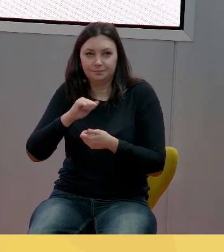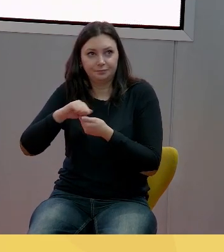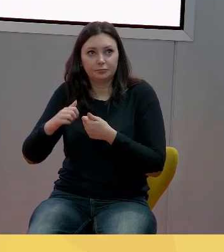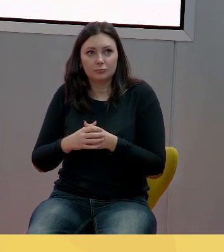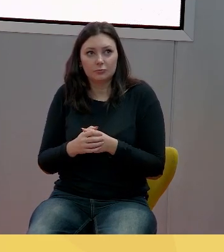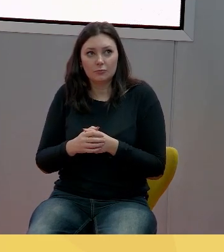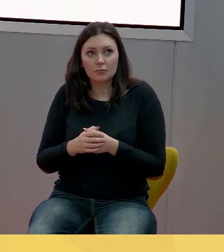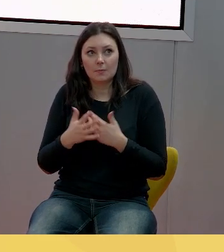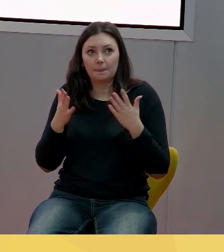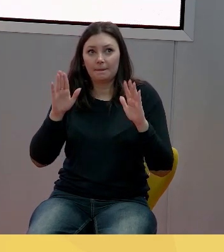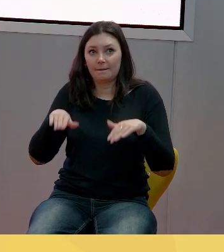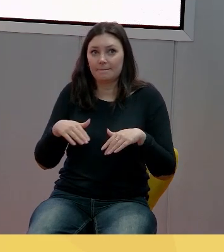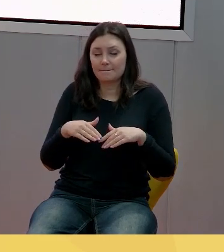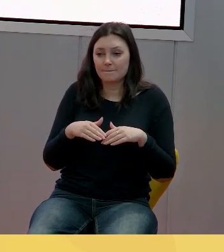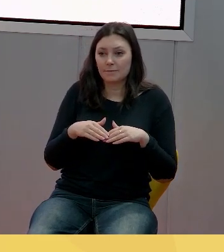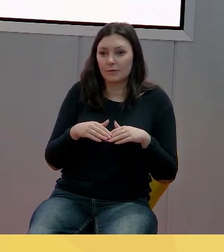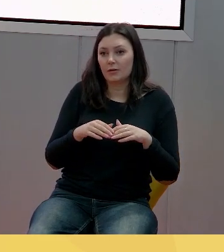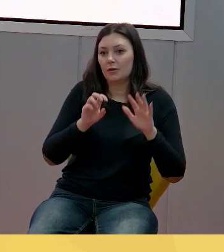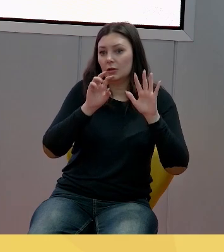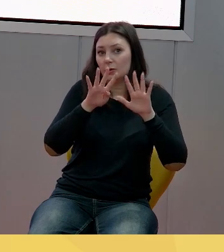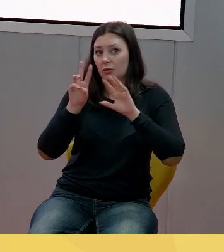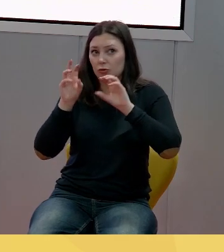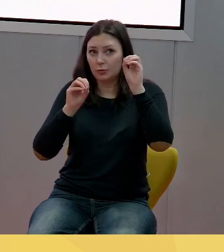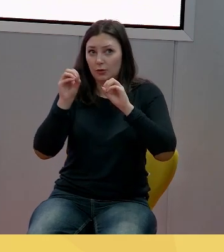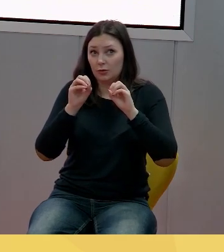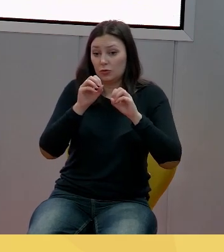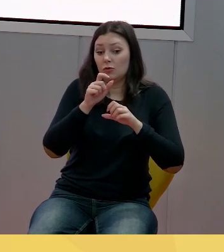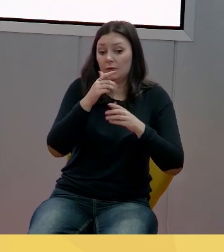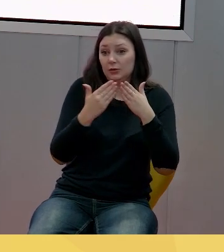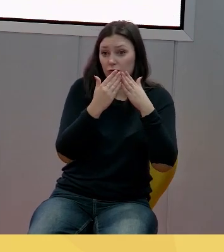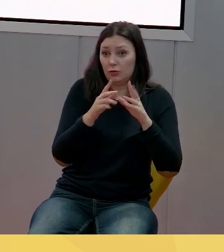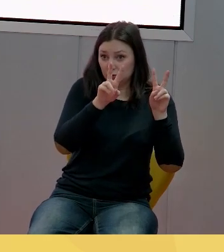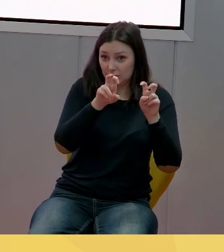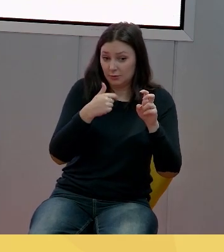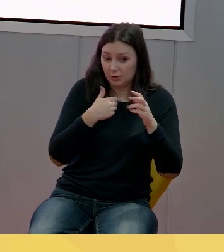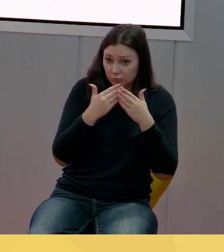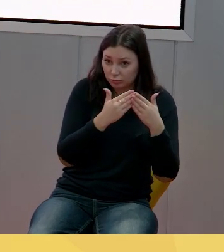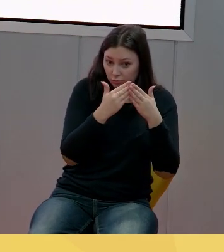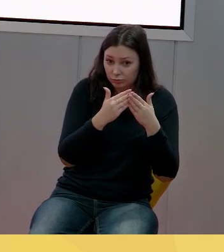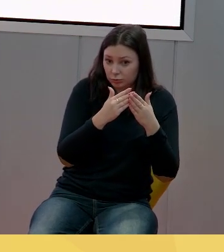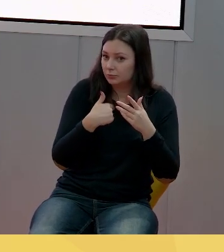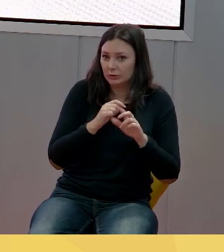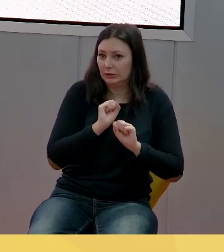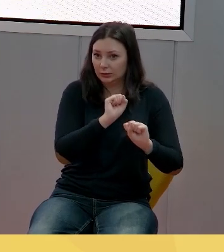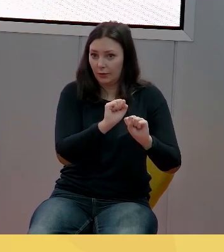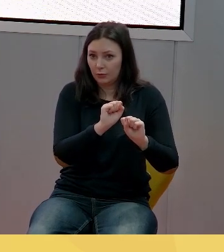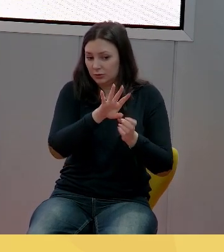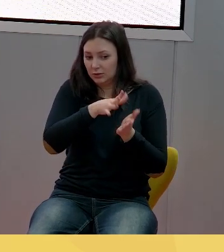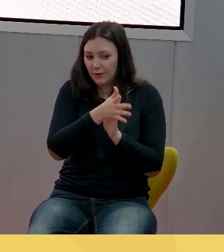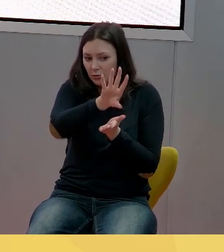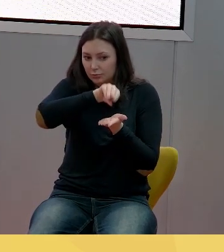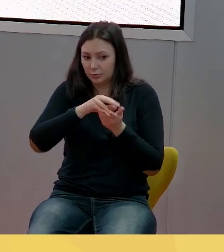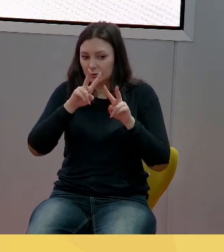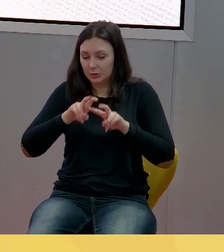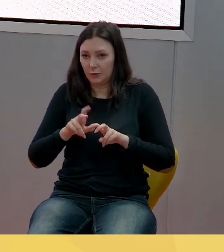la revisión rechazó el 98% de los estudios que existen sobre el tema, ¿no? Y que quiere obligar a que todos tengan que vivir en su identidad de